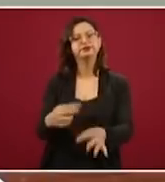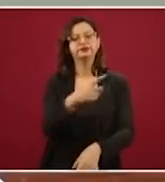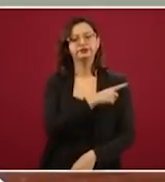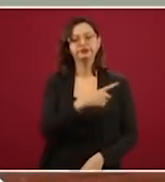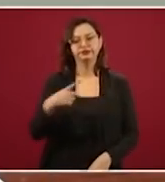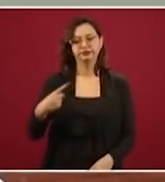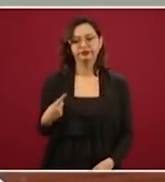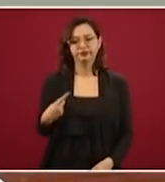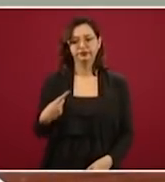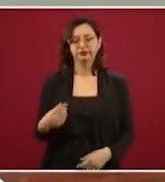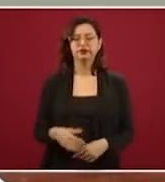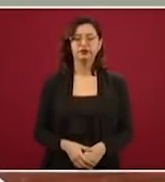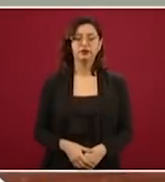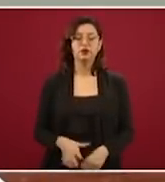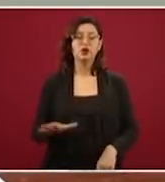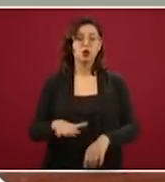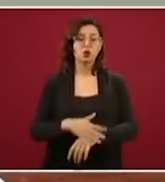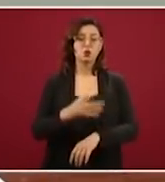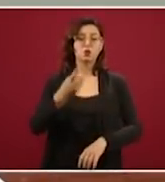para eso es